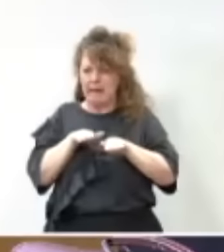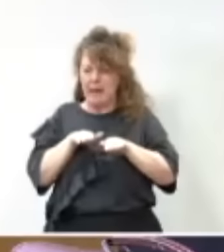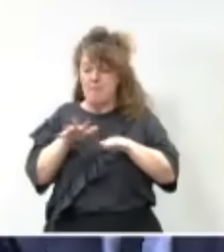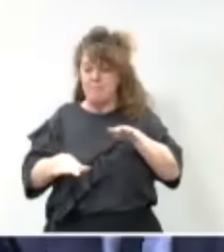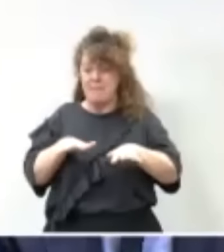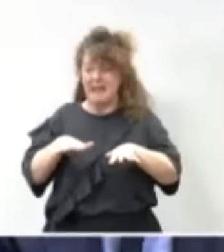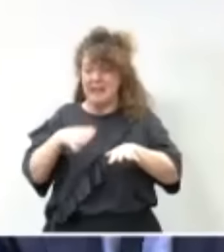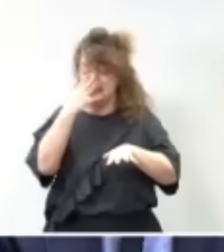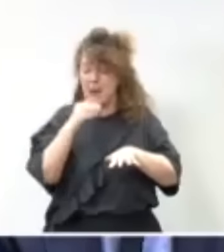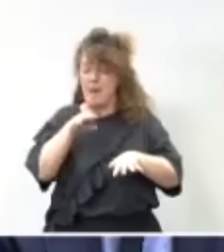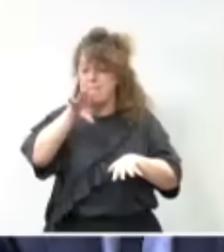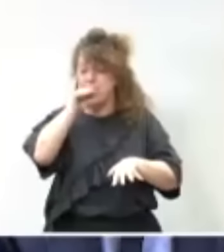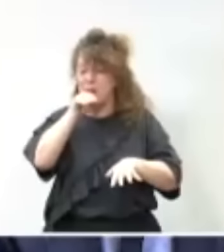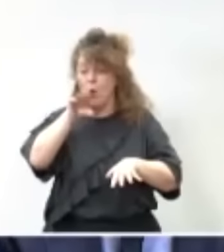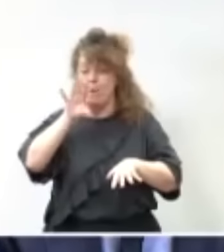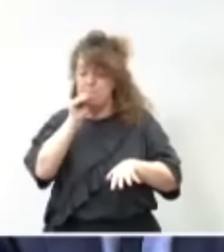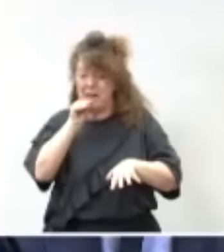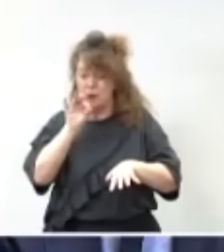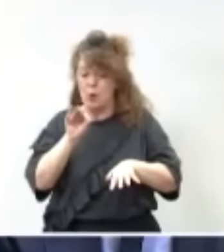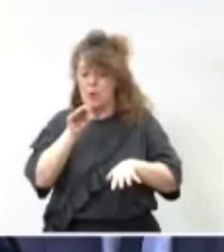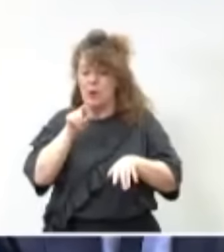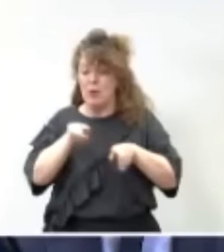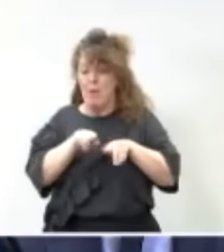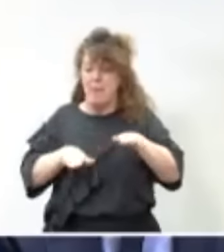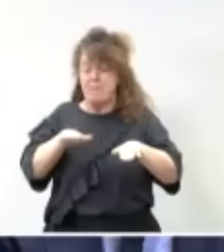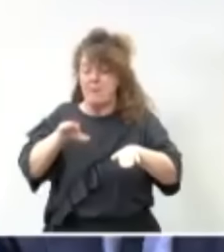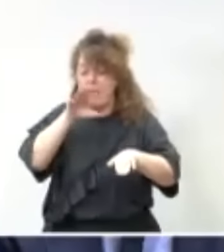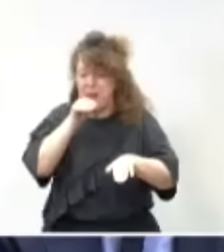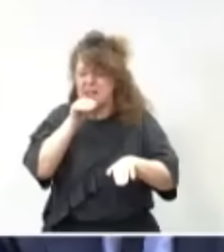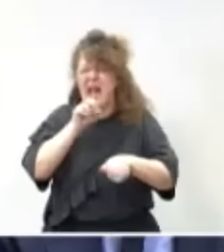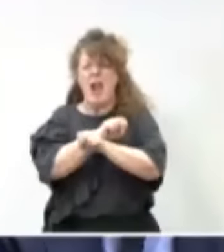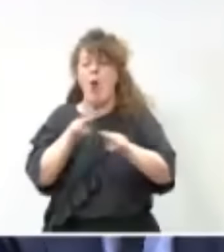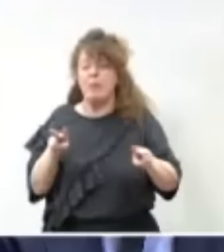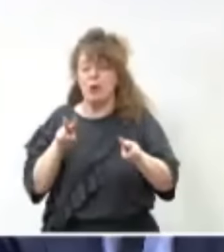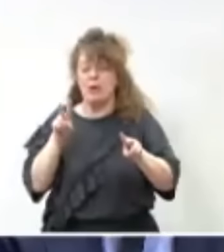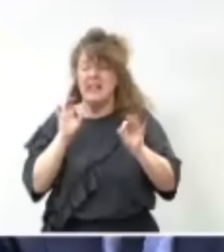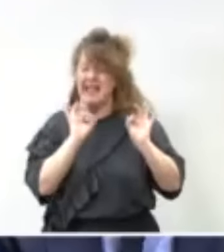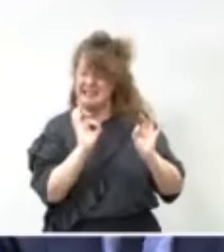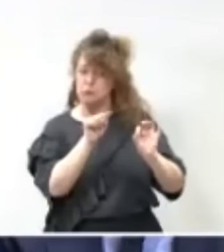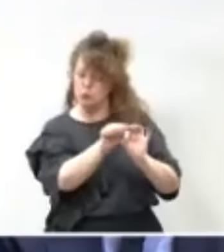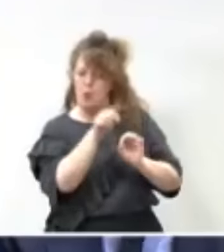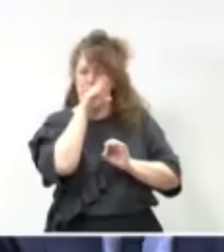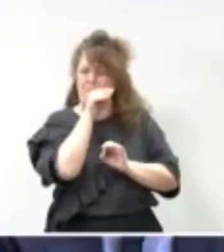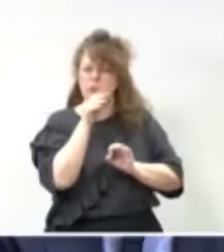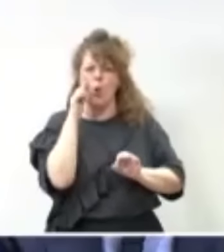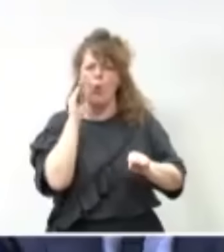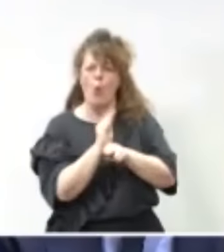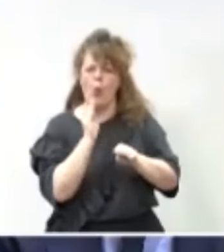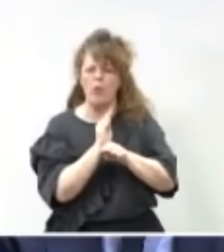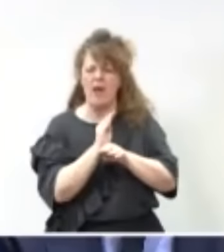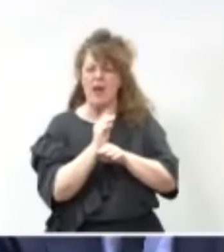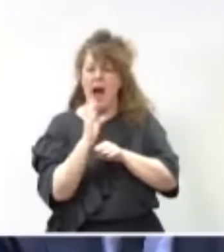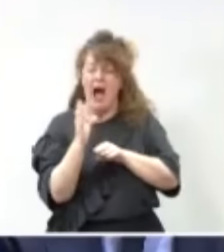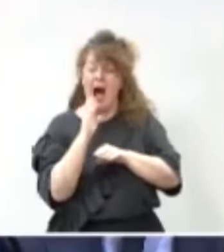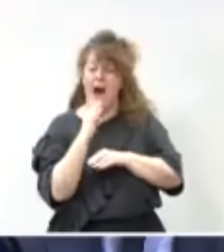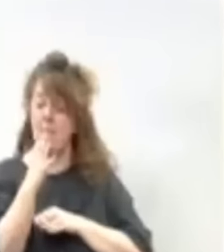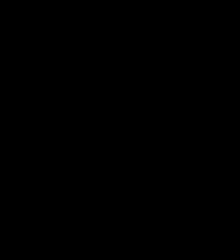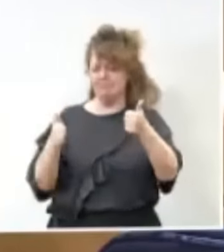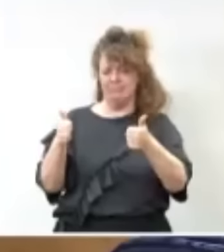pato, tiene pico de pato y parpea como un pato, a lo peor es un pato. Tenga cuidado, no le vaya a picar el pato.